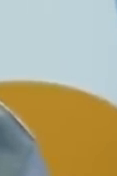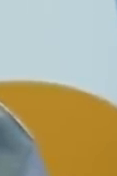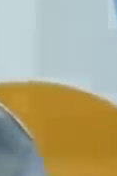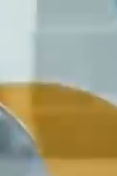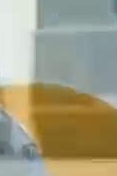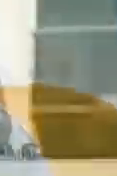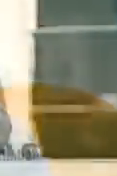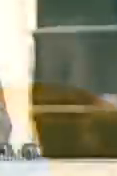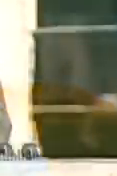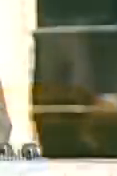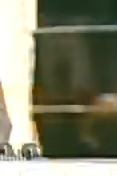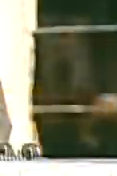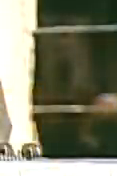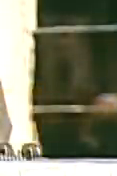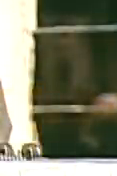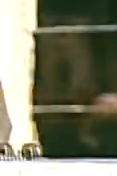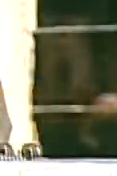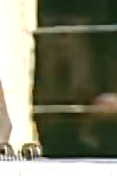tormenta.